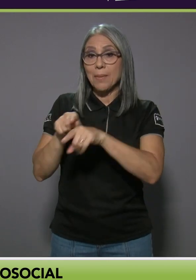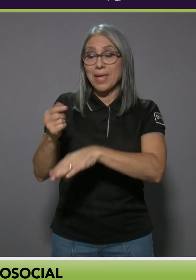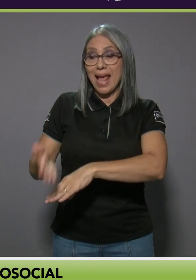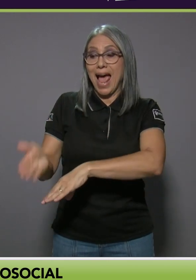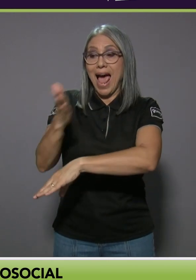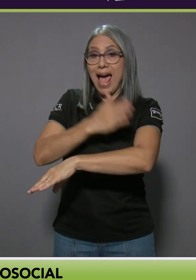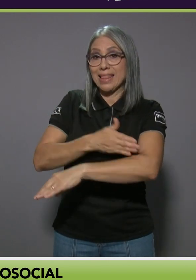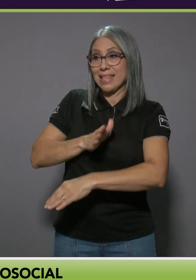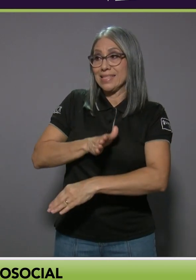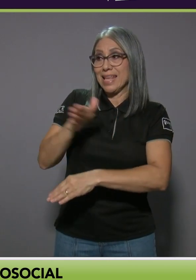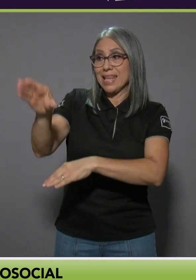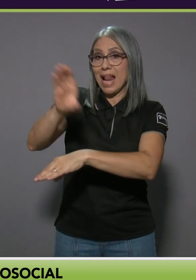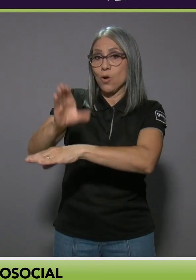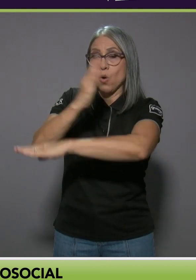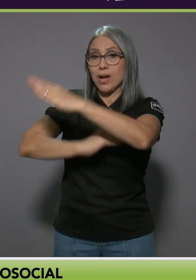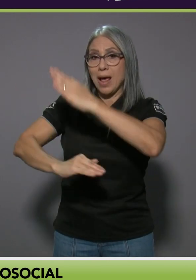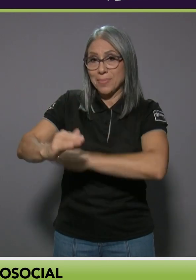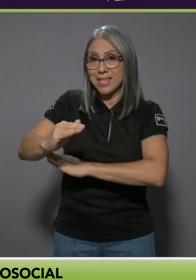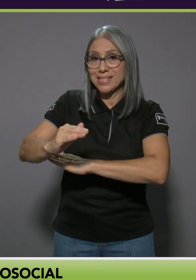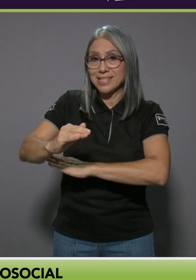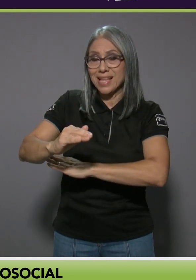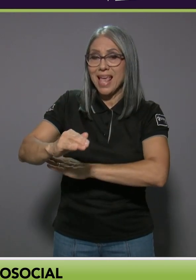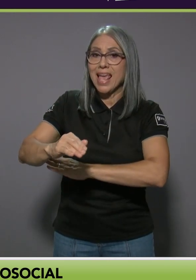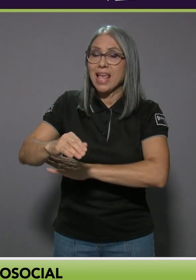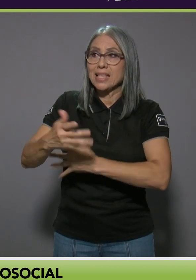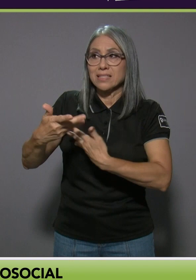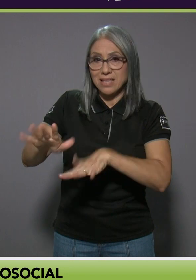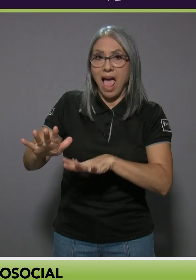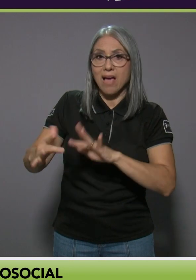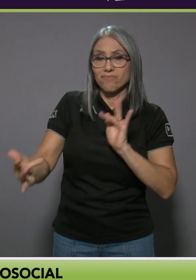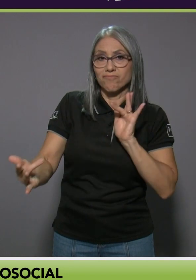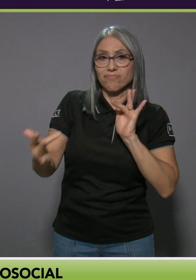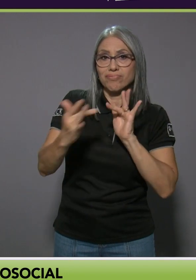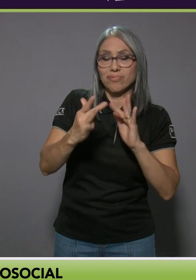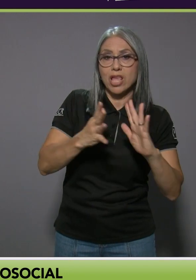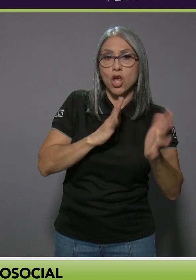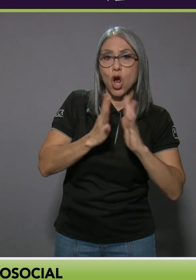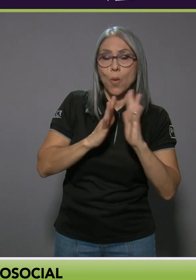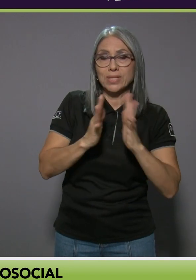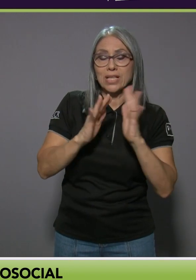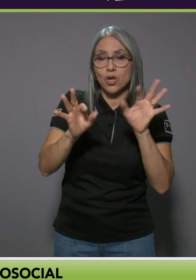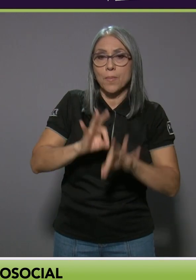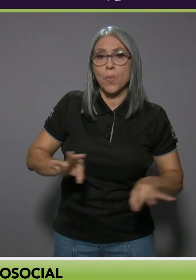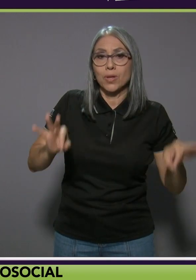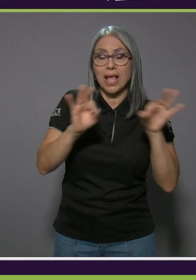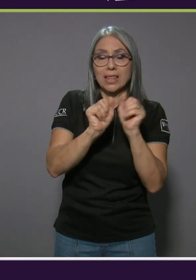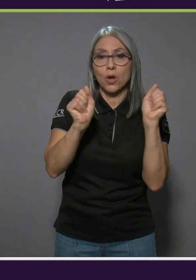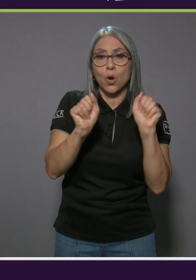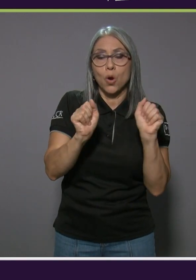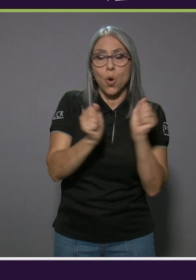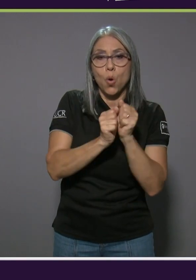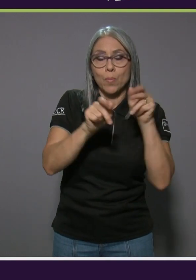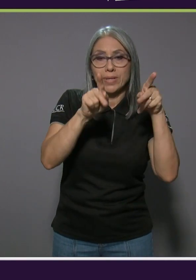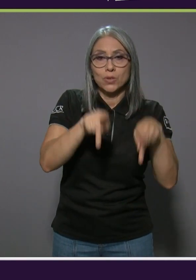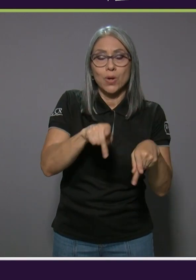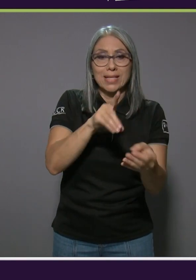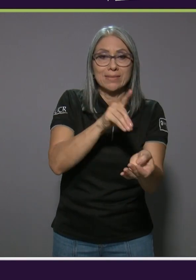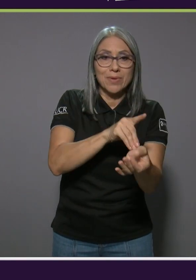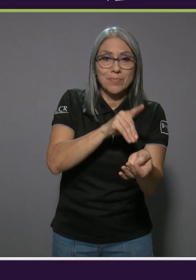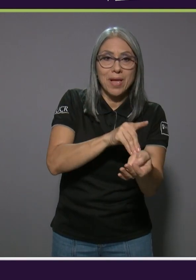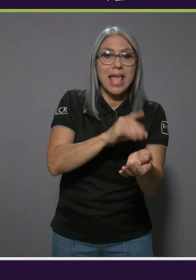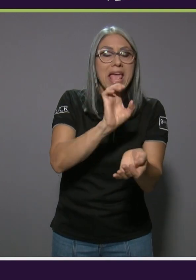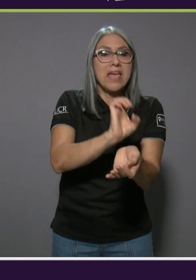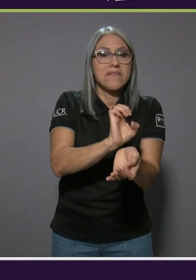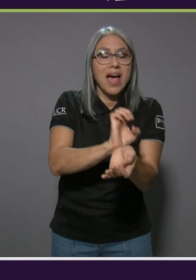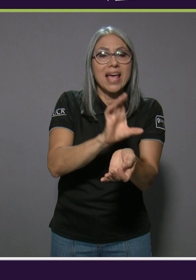CONAPDIS una conversación importante con los especialistas de la salud con los que esta persona se trata, ¿verdad? En el EVAIS, en la clínica,